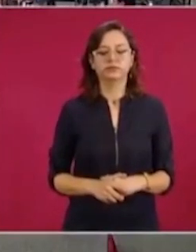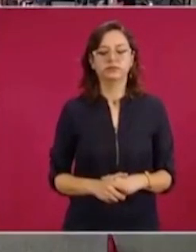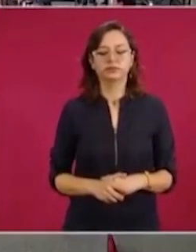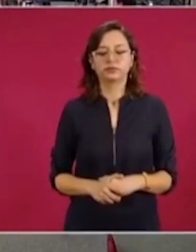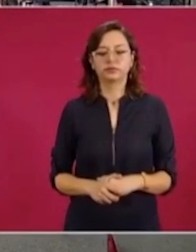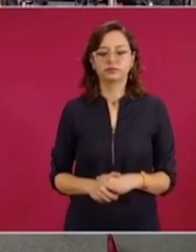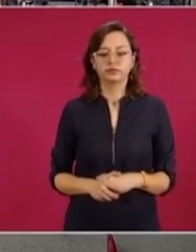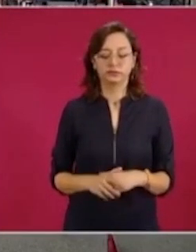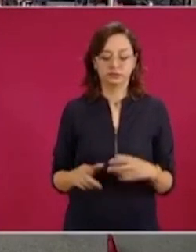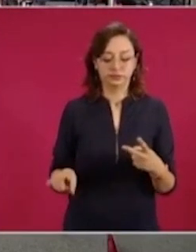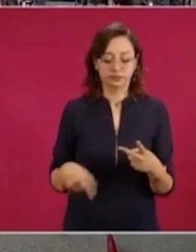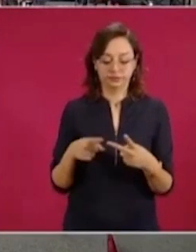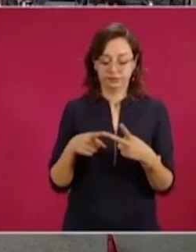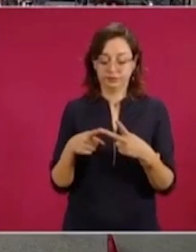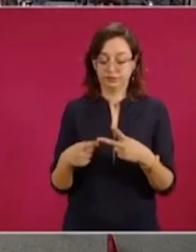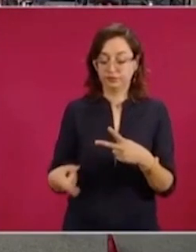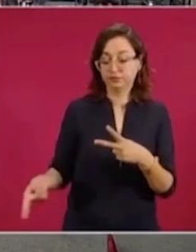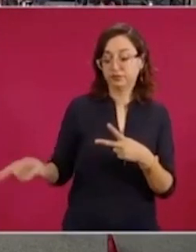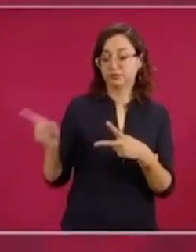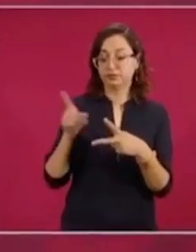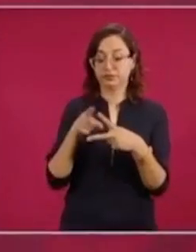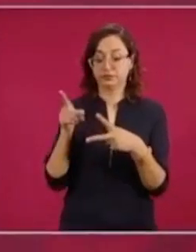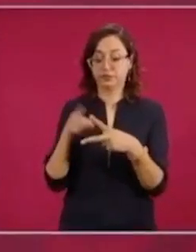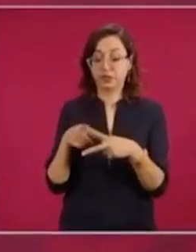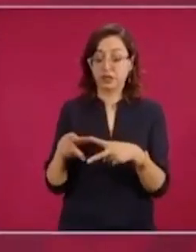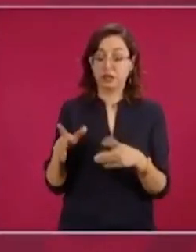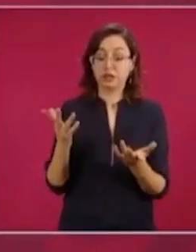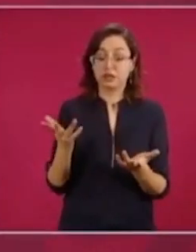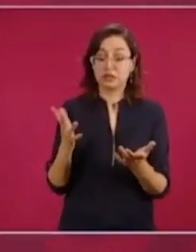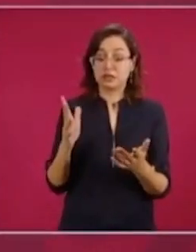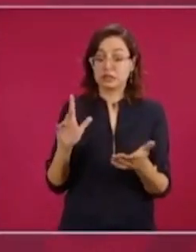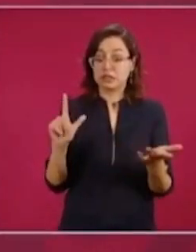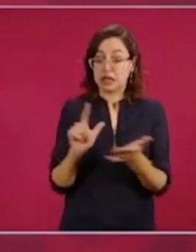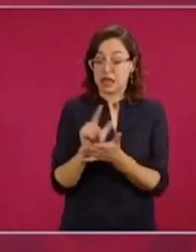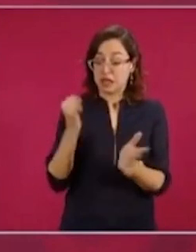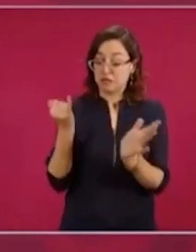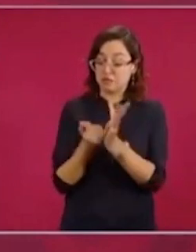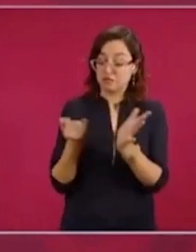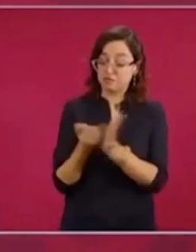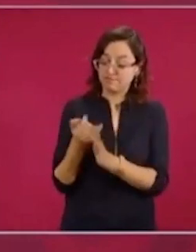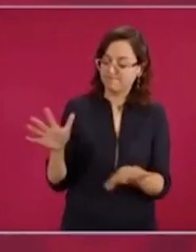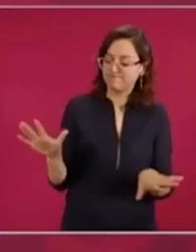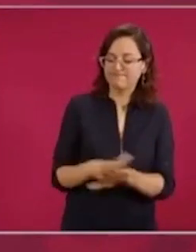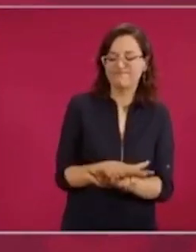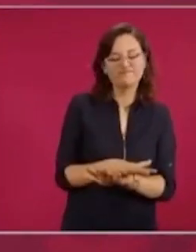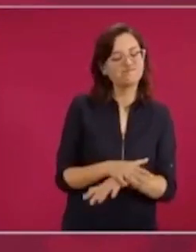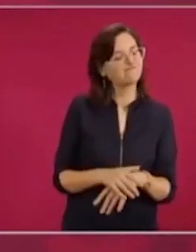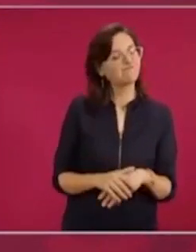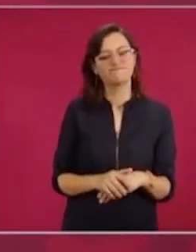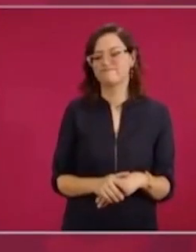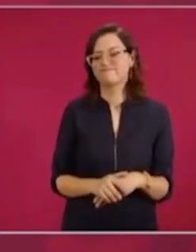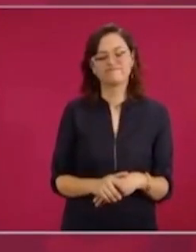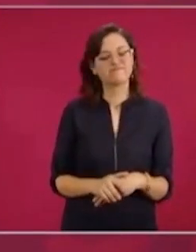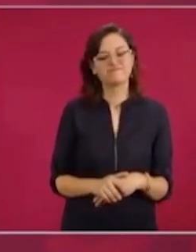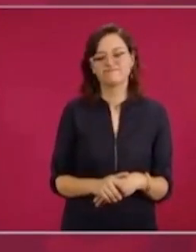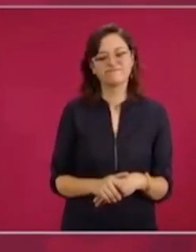Acerca de una reforma fiscal, no estamos pensando en eso, porque nuestro